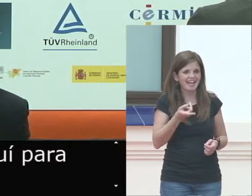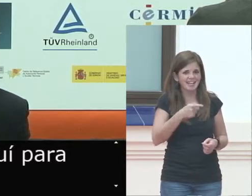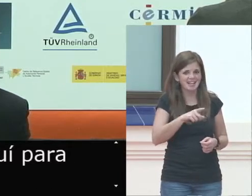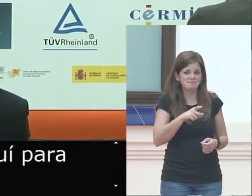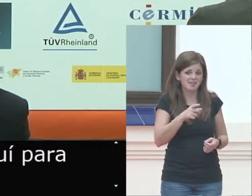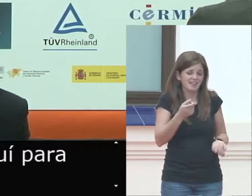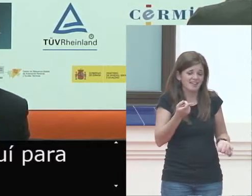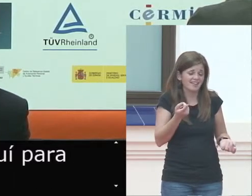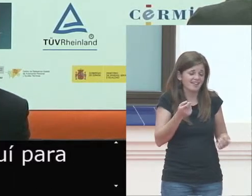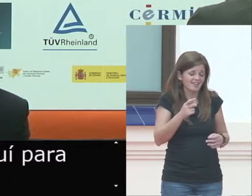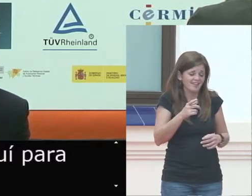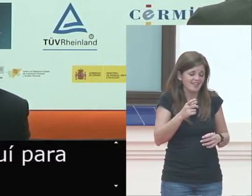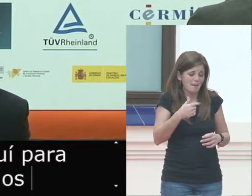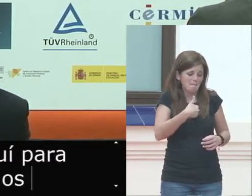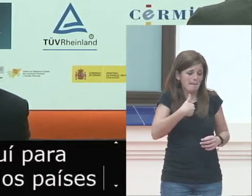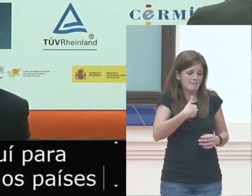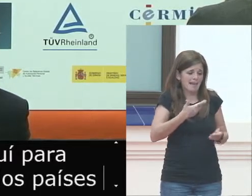países.